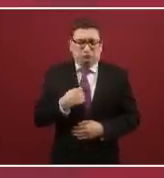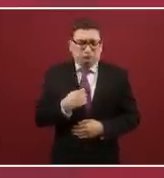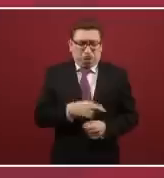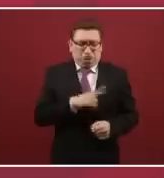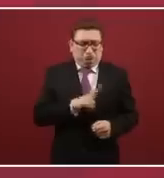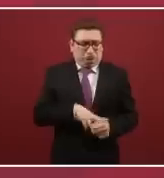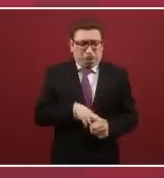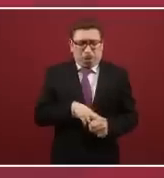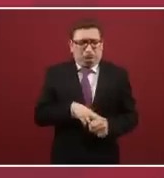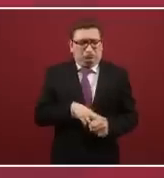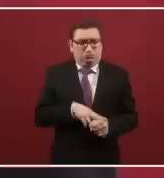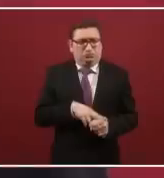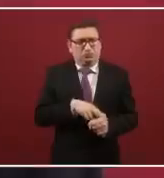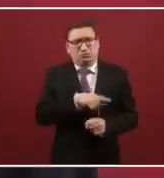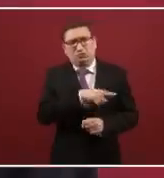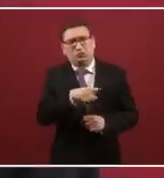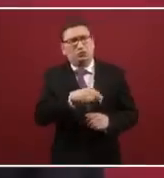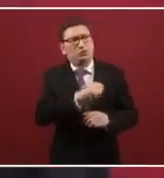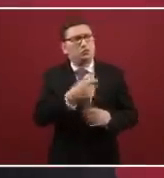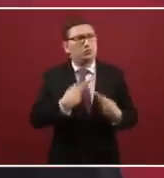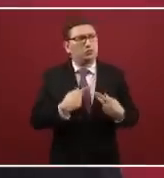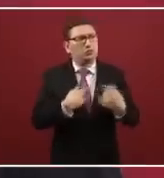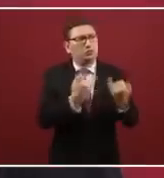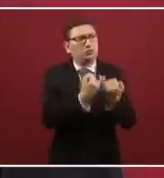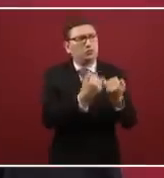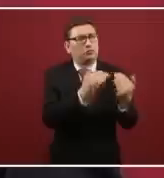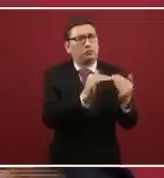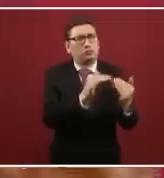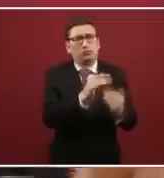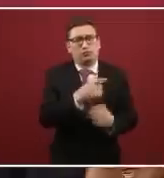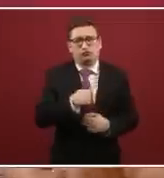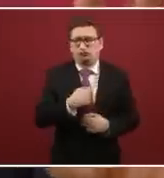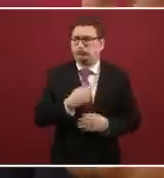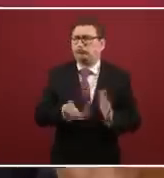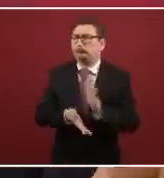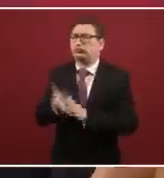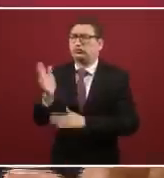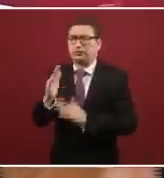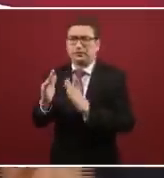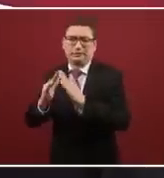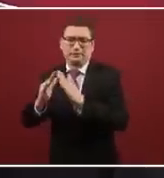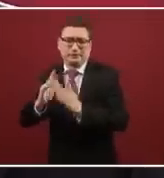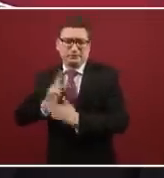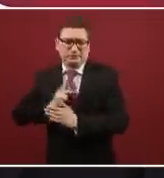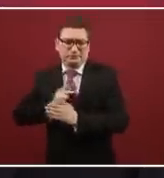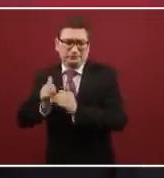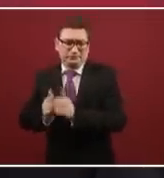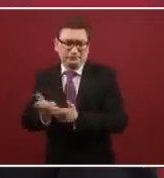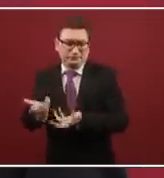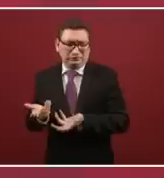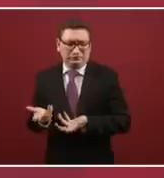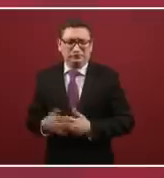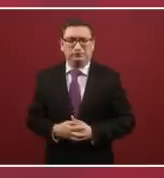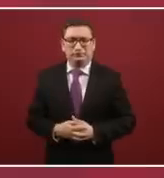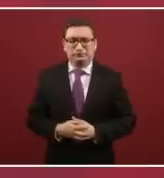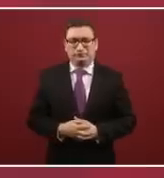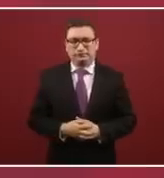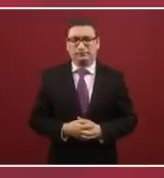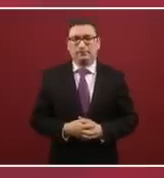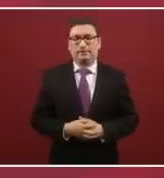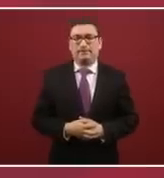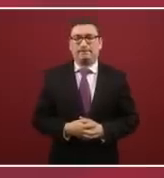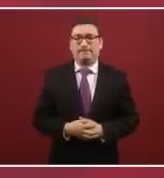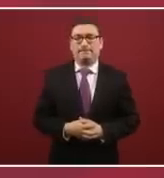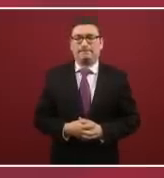ciudadano, estar en la casa de uno, y esto es para estar